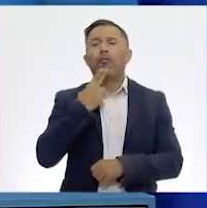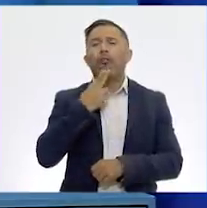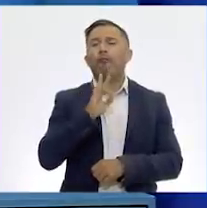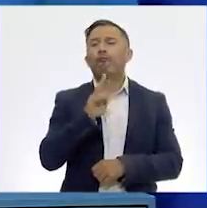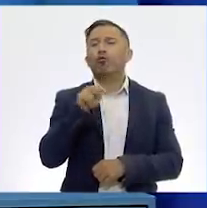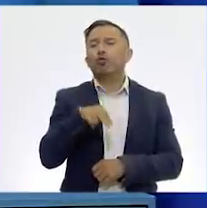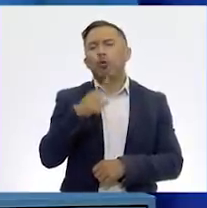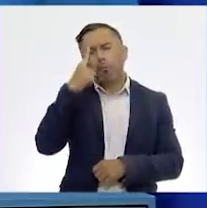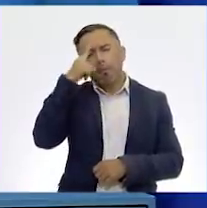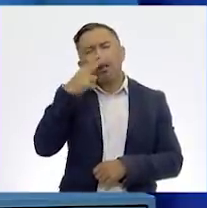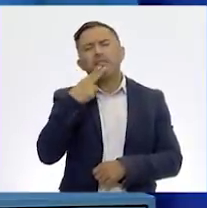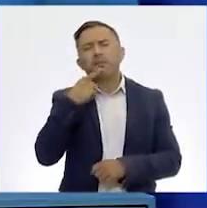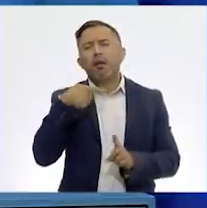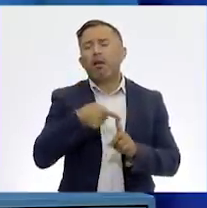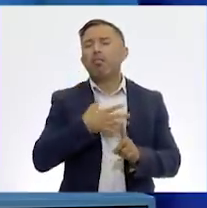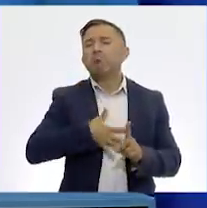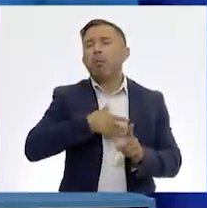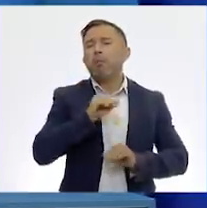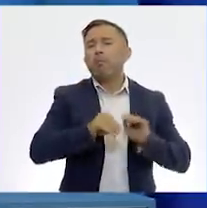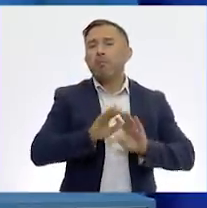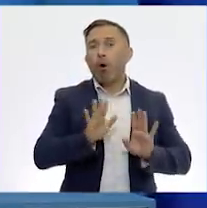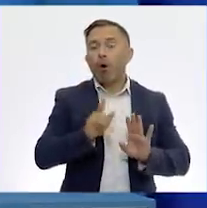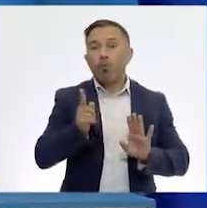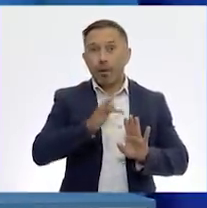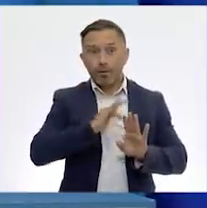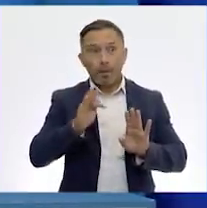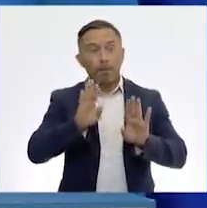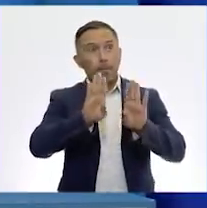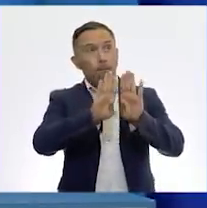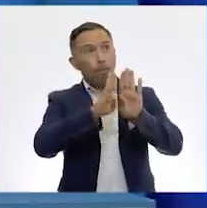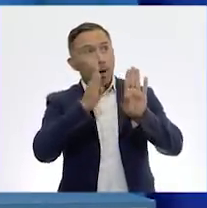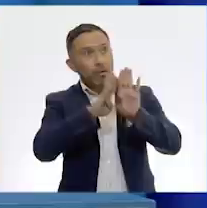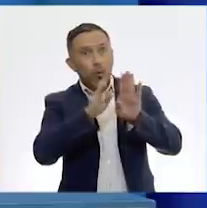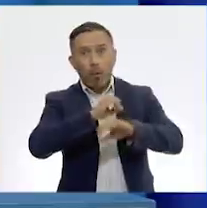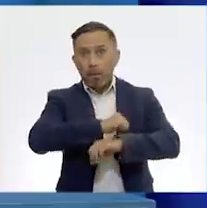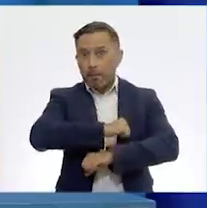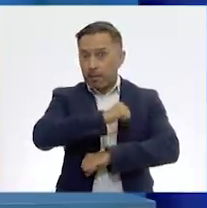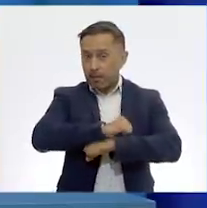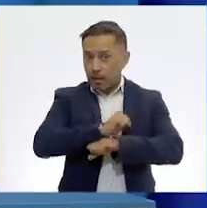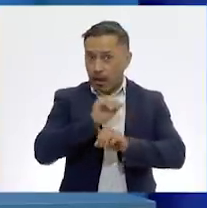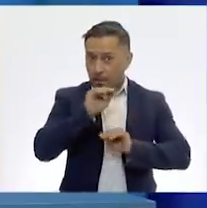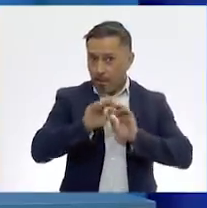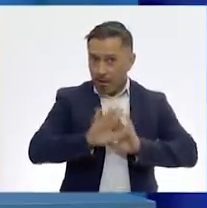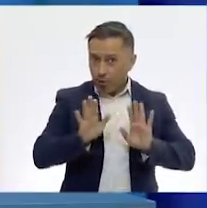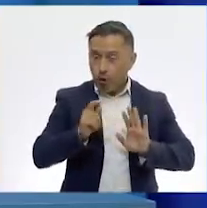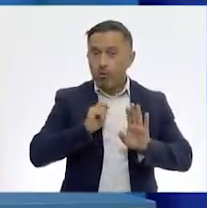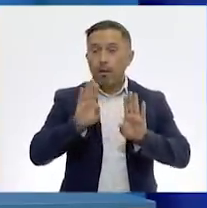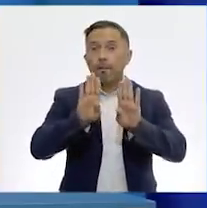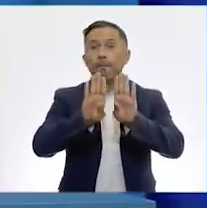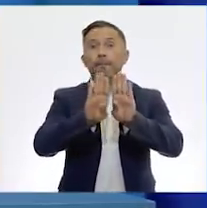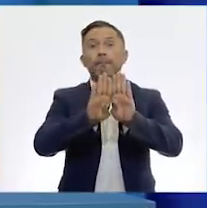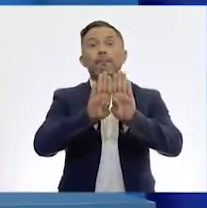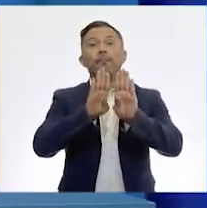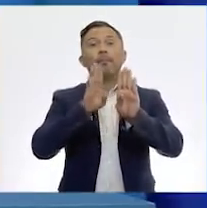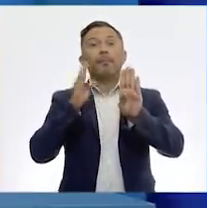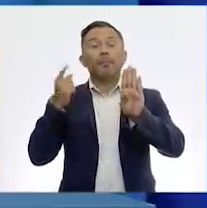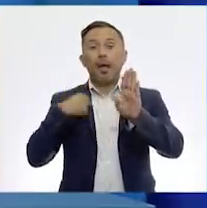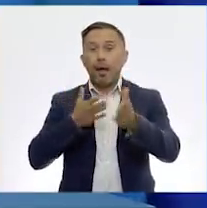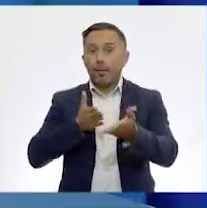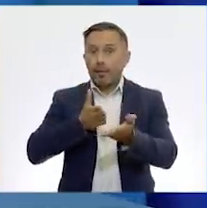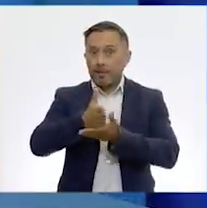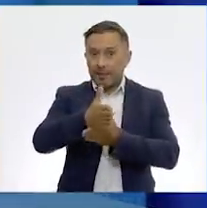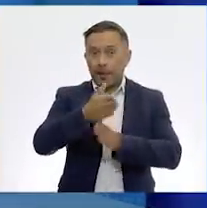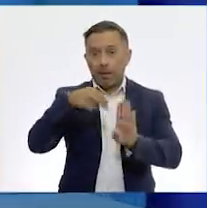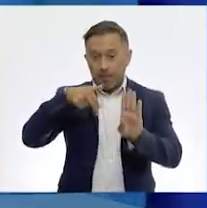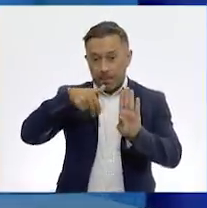no es importante el diseño de una puerta ni de una ventana, sino el acto de atravesar esa puerta o el acto de lo que vamos a ver